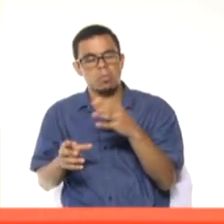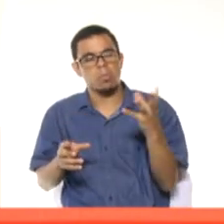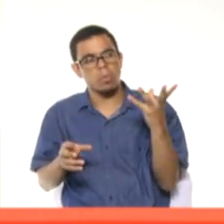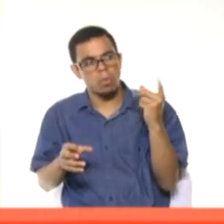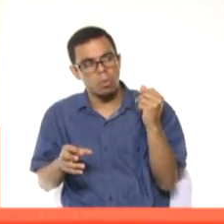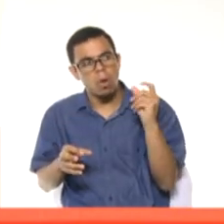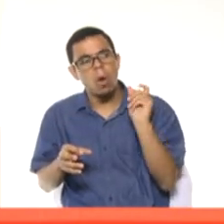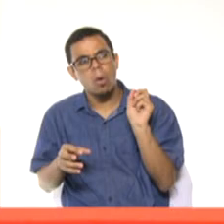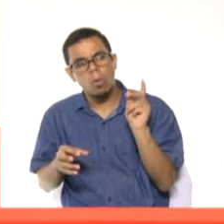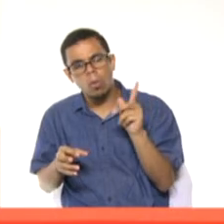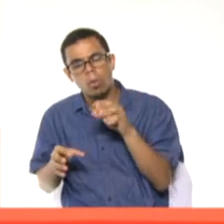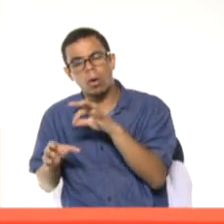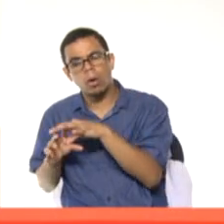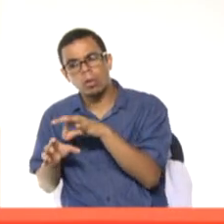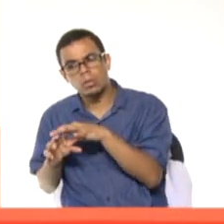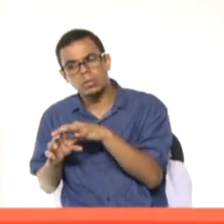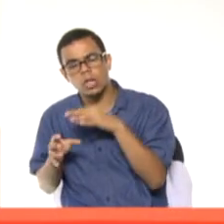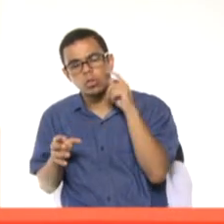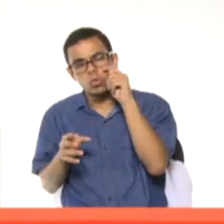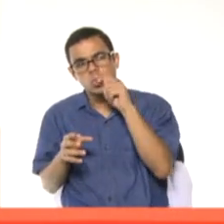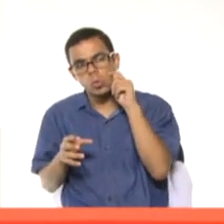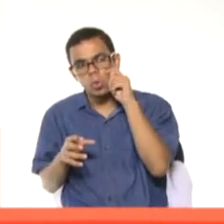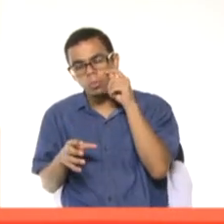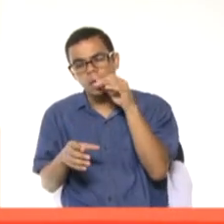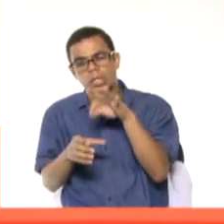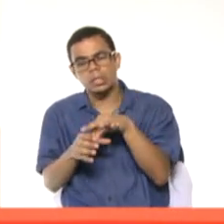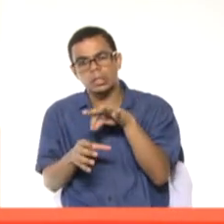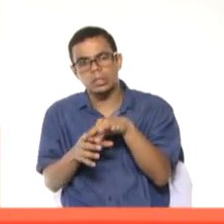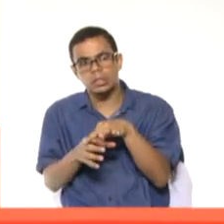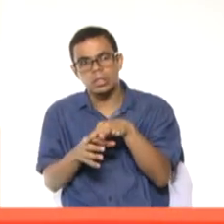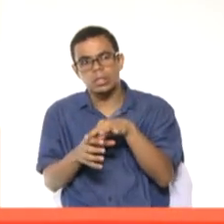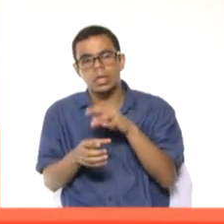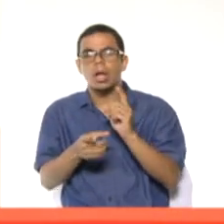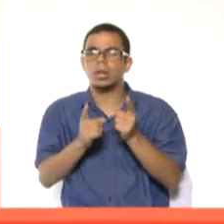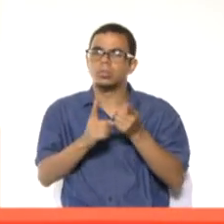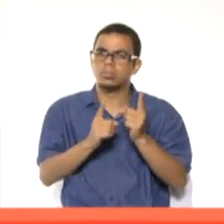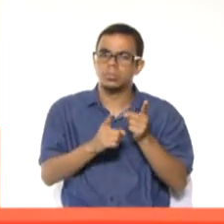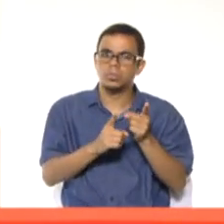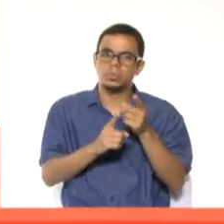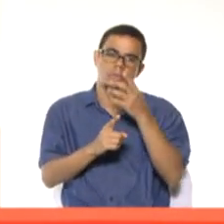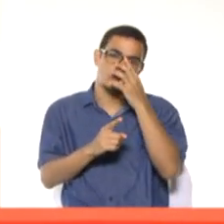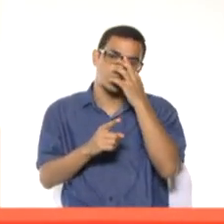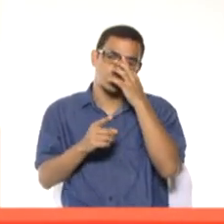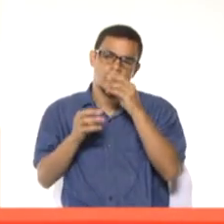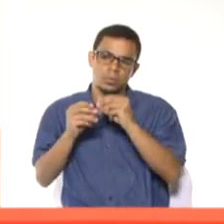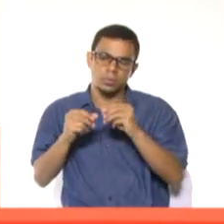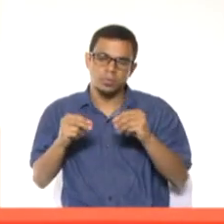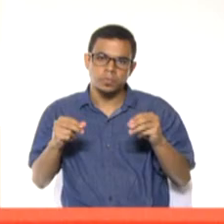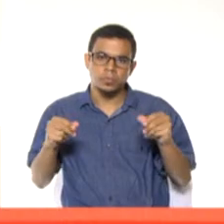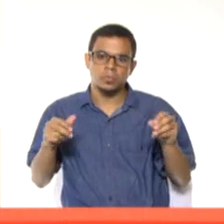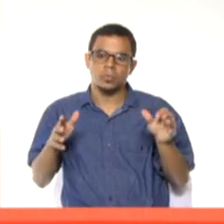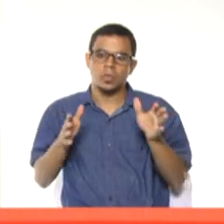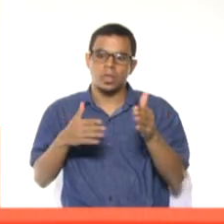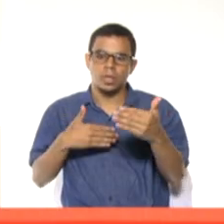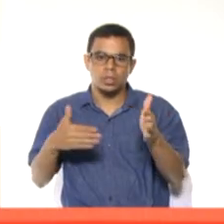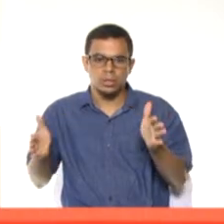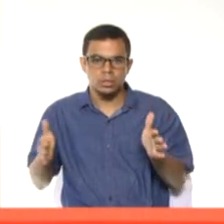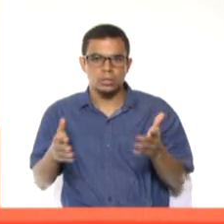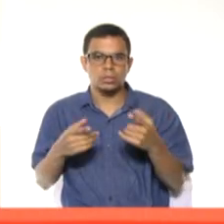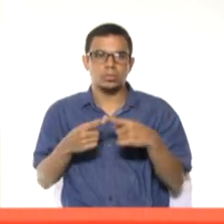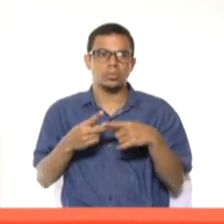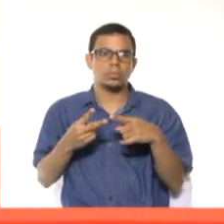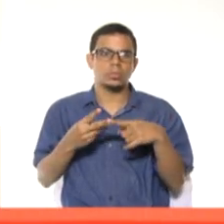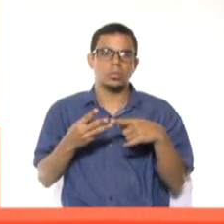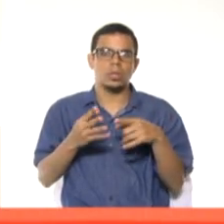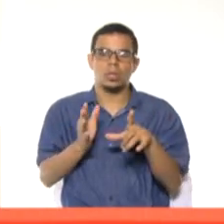veces sembramos el tomate, a veces sembramos ciertos rubros en nuestras tierras, de nuestro jardín,